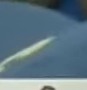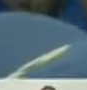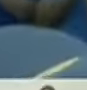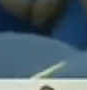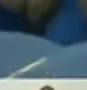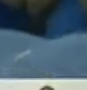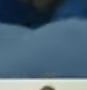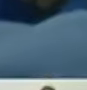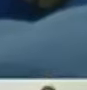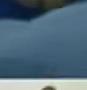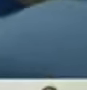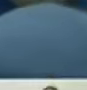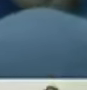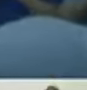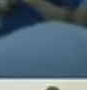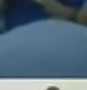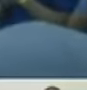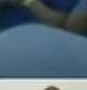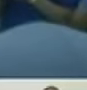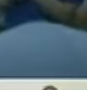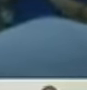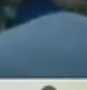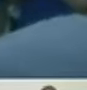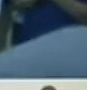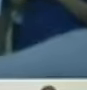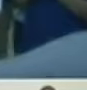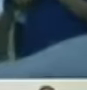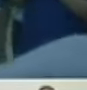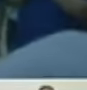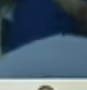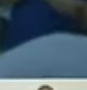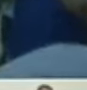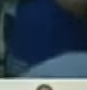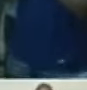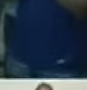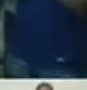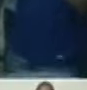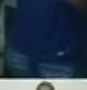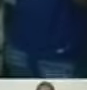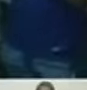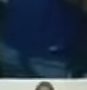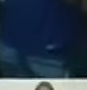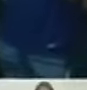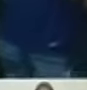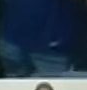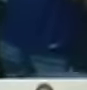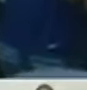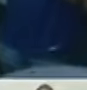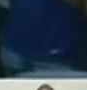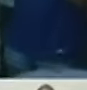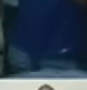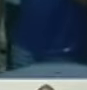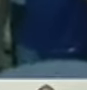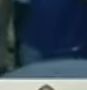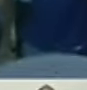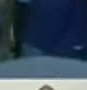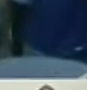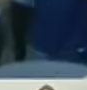carabobo totalmente actualizado reparado recuperado Muchas